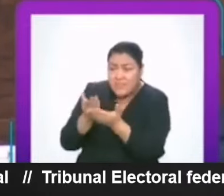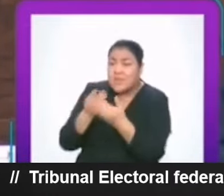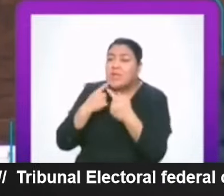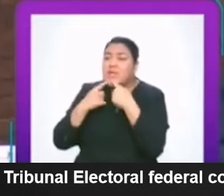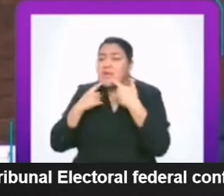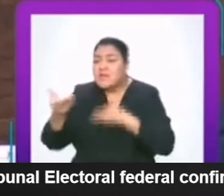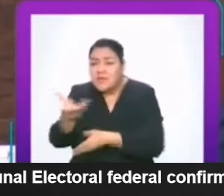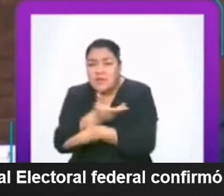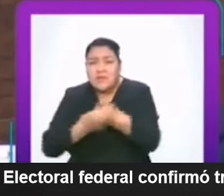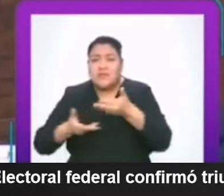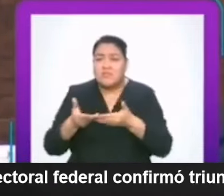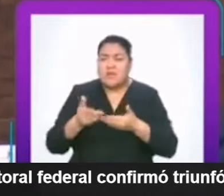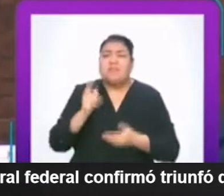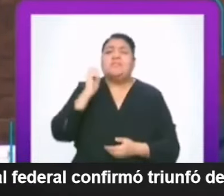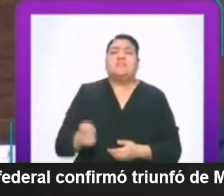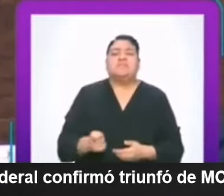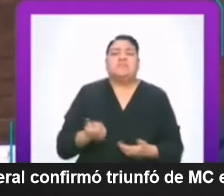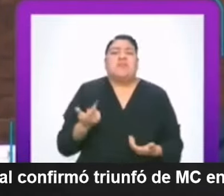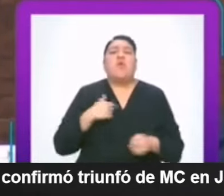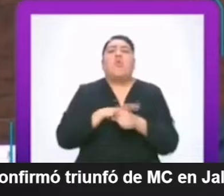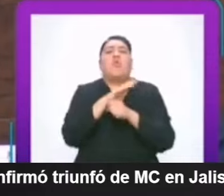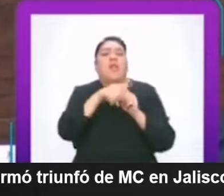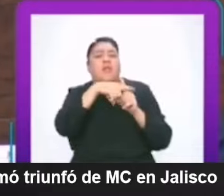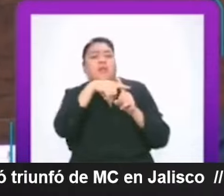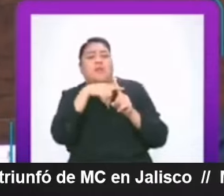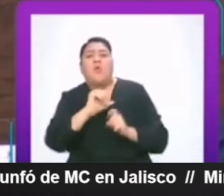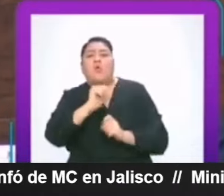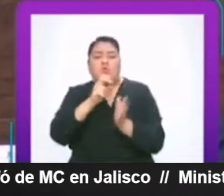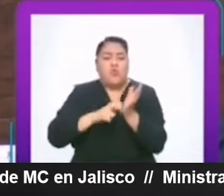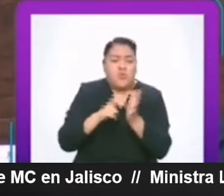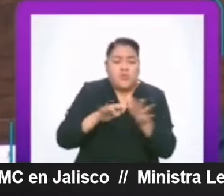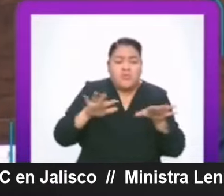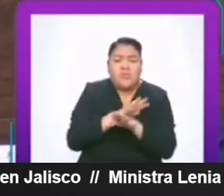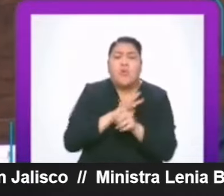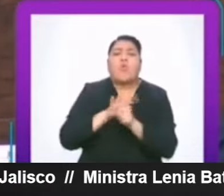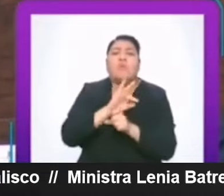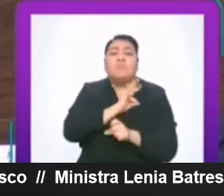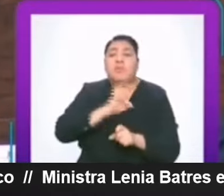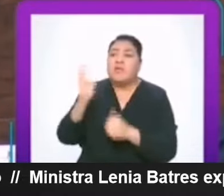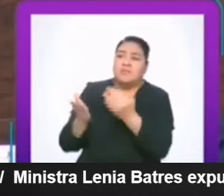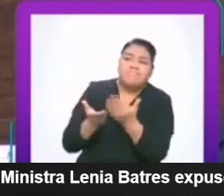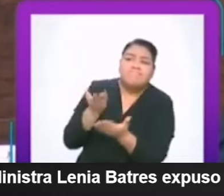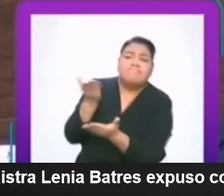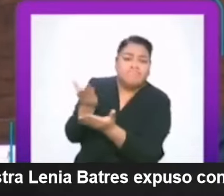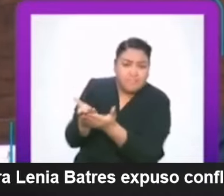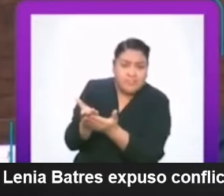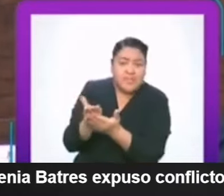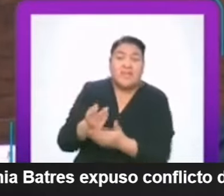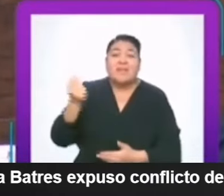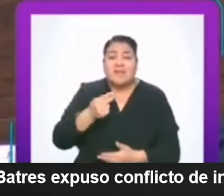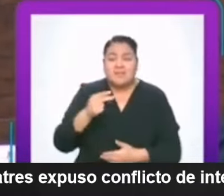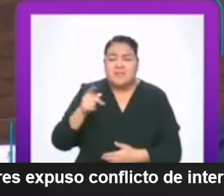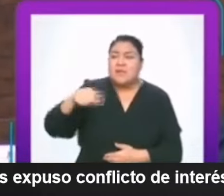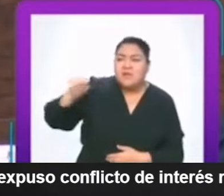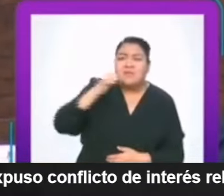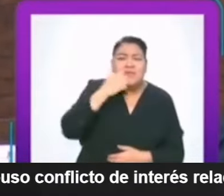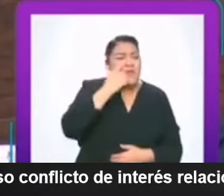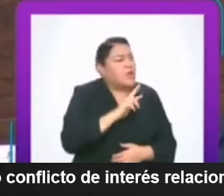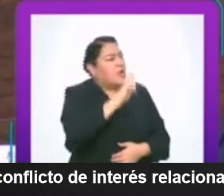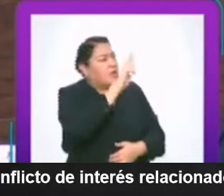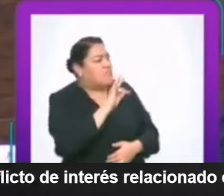institucional y pública qué es aquello que funciona y qué es aquello que debemos de mejorar. Esto sin duda demanda la disposición e interés de